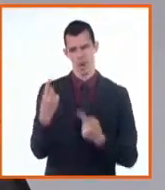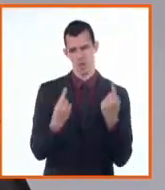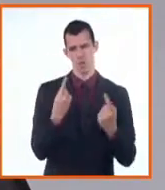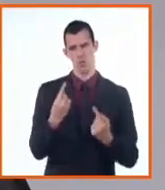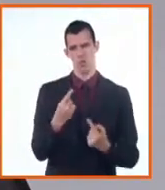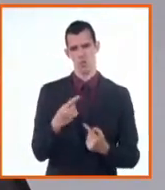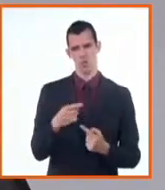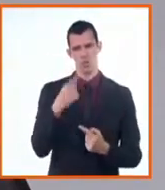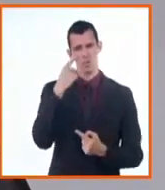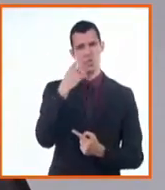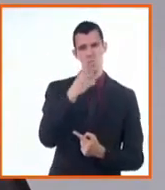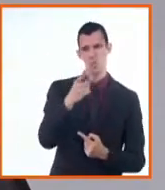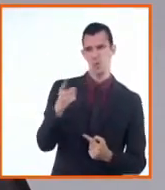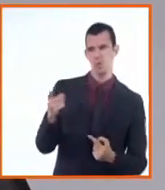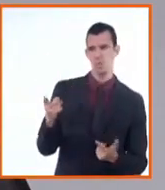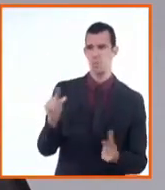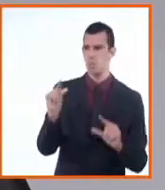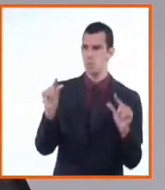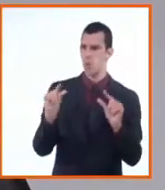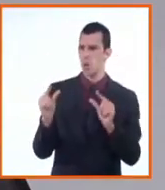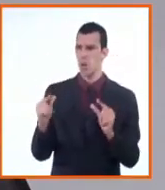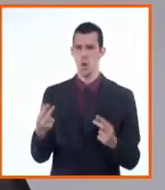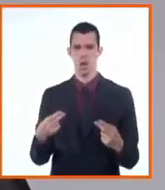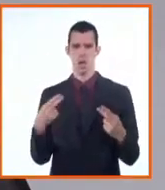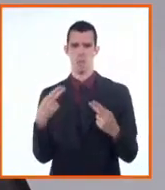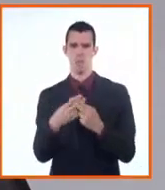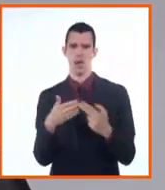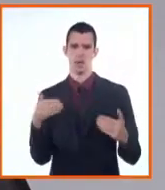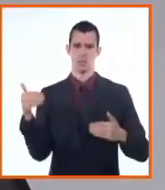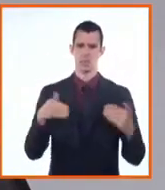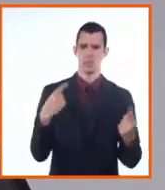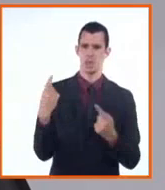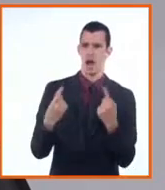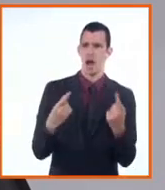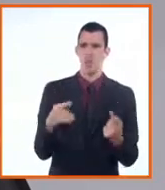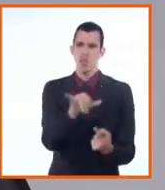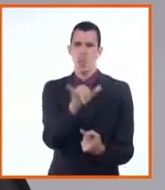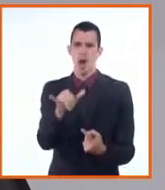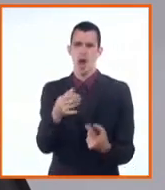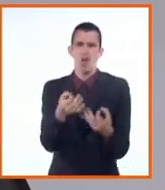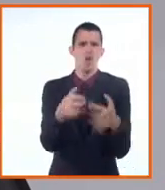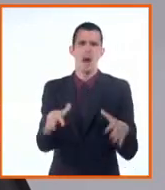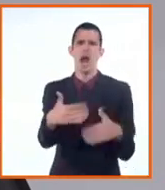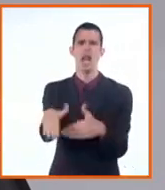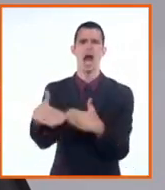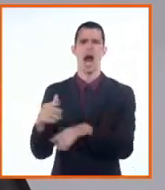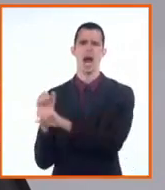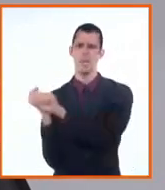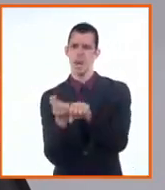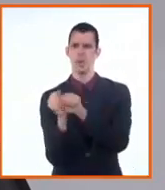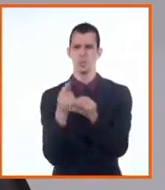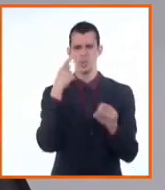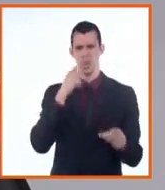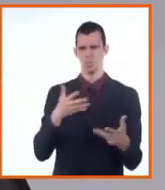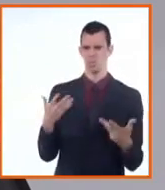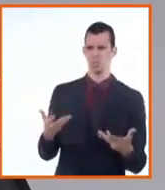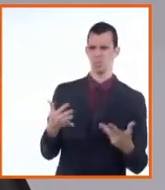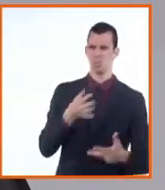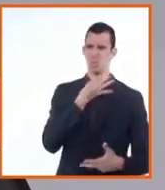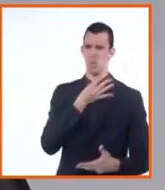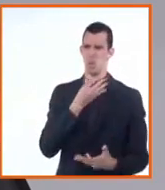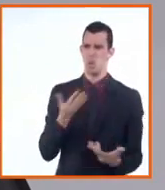y todo lo que se ha logrado en materia de divulgación de identidades visuales también